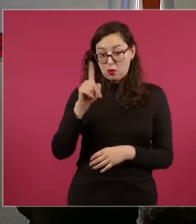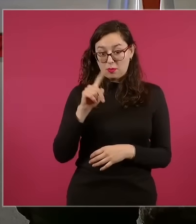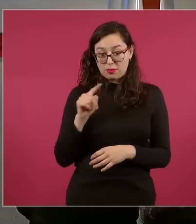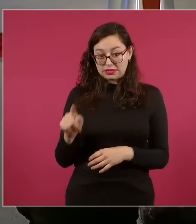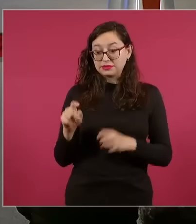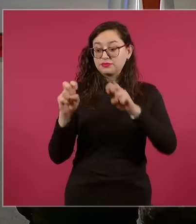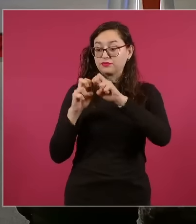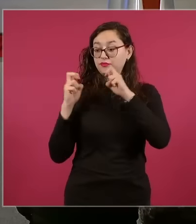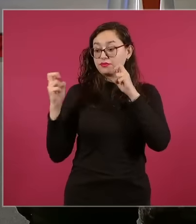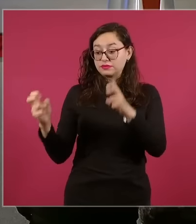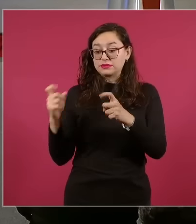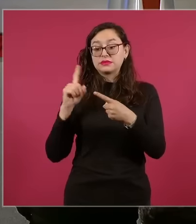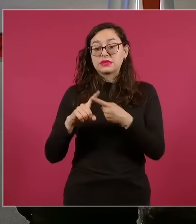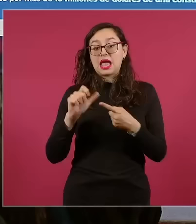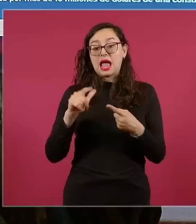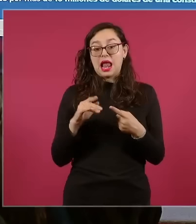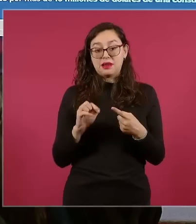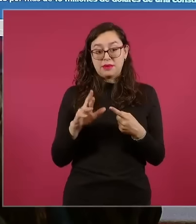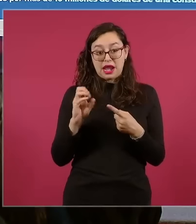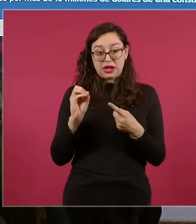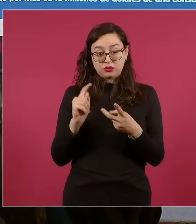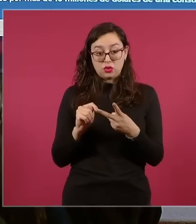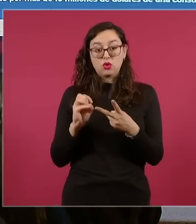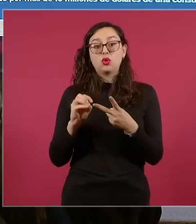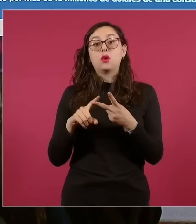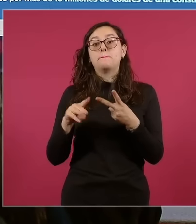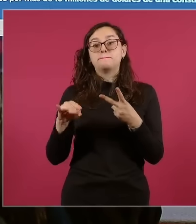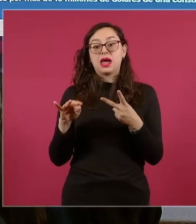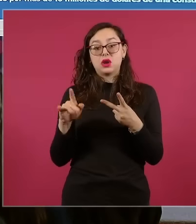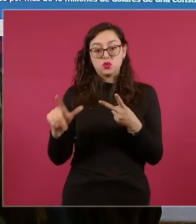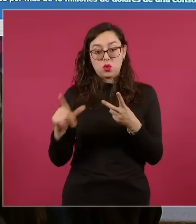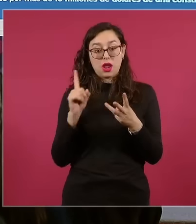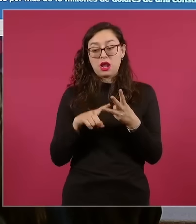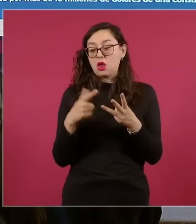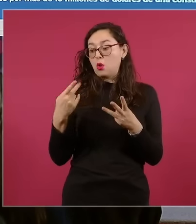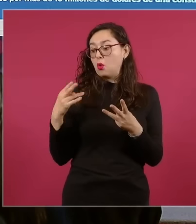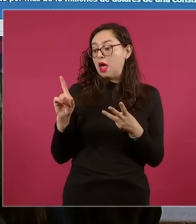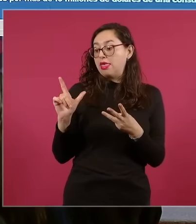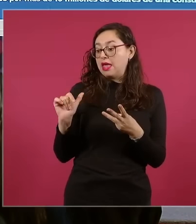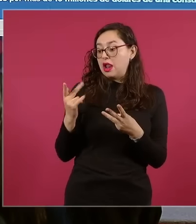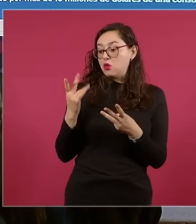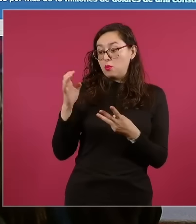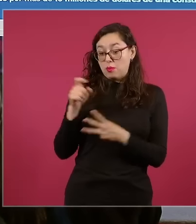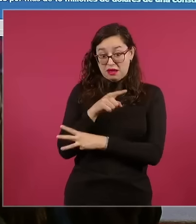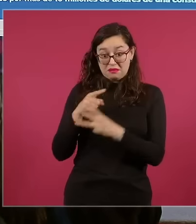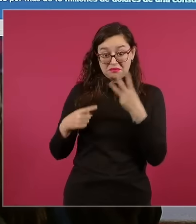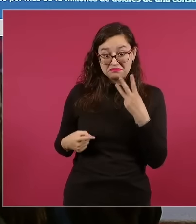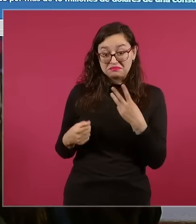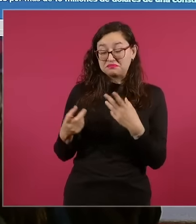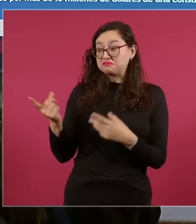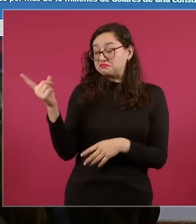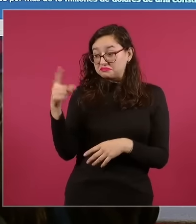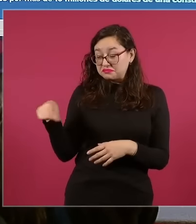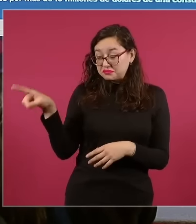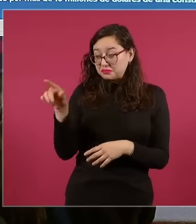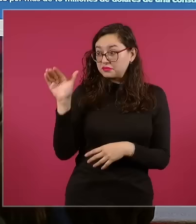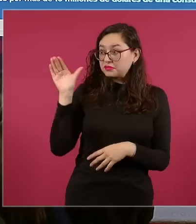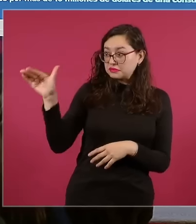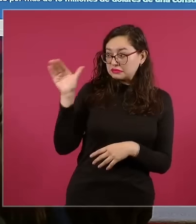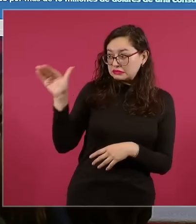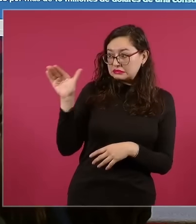magistrados Alberto Torres Villanueva Manuel barcena Villanueva y Guadalupe Ramírez Escobar en este caso